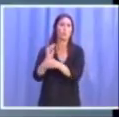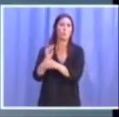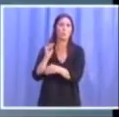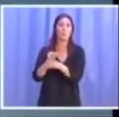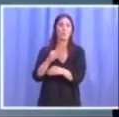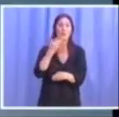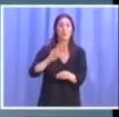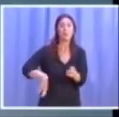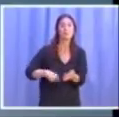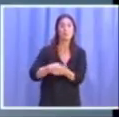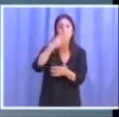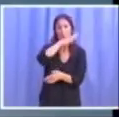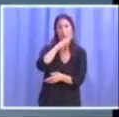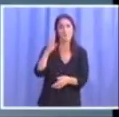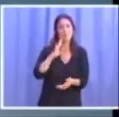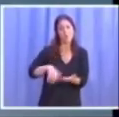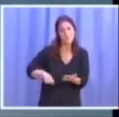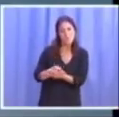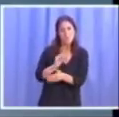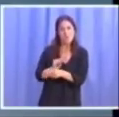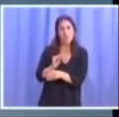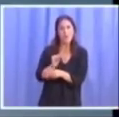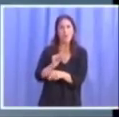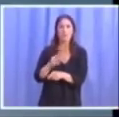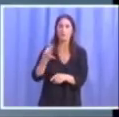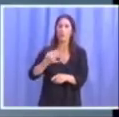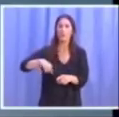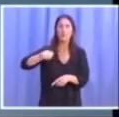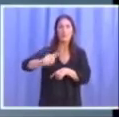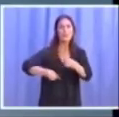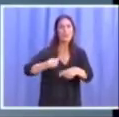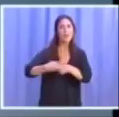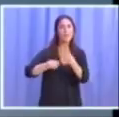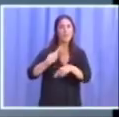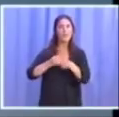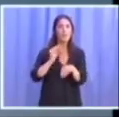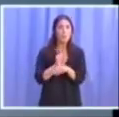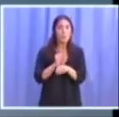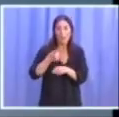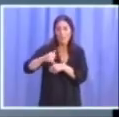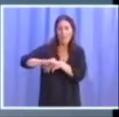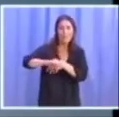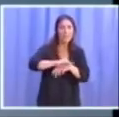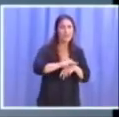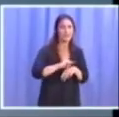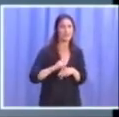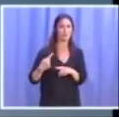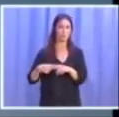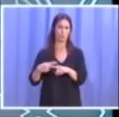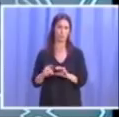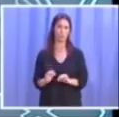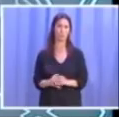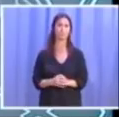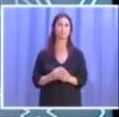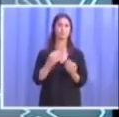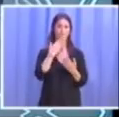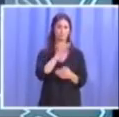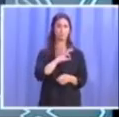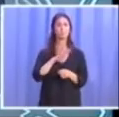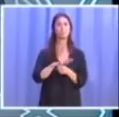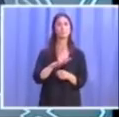a pulso. Y esto no puede ser. Al 2031 tenemos que llegar día a día y cuidándonos en lo cotidiano y en estas cuestiones. Gracias, señora